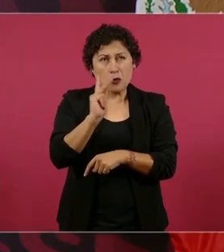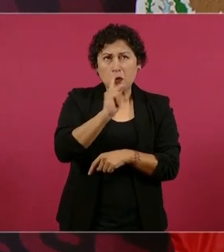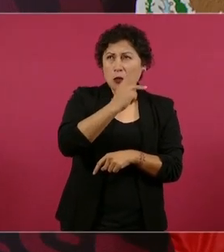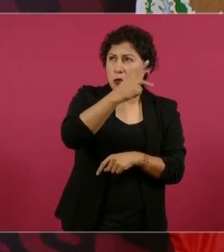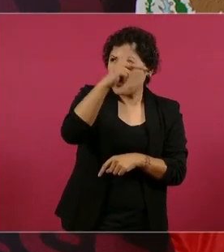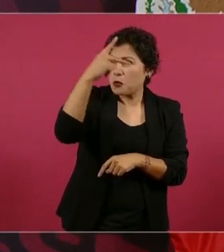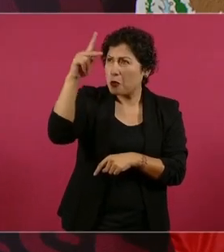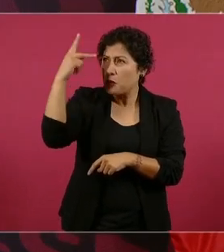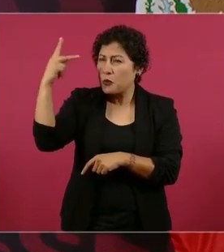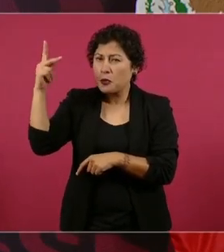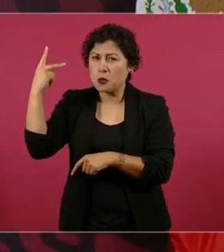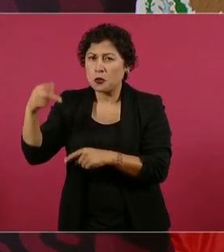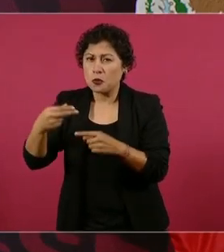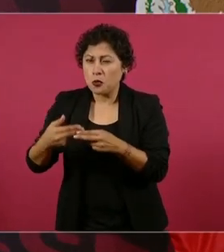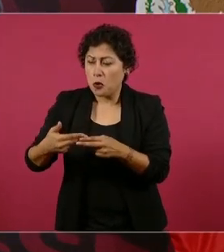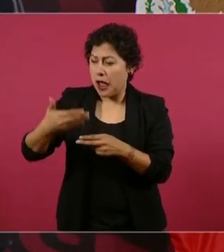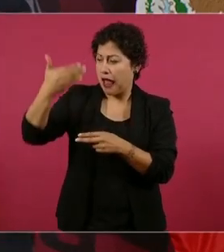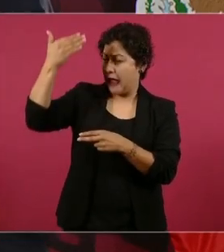tan